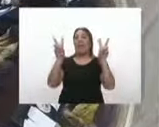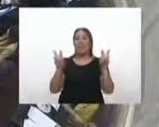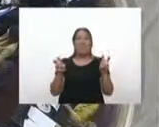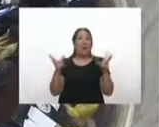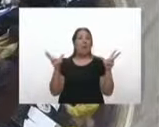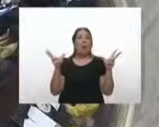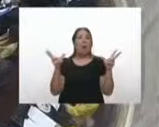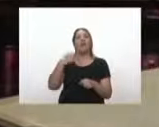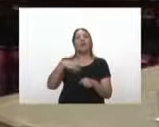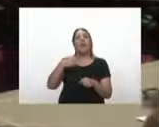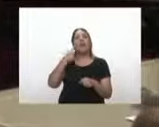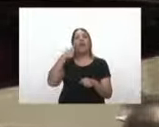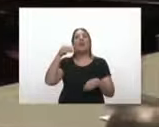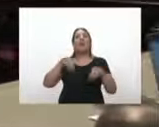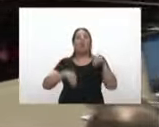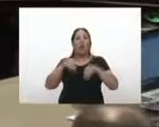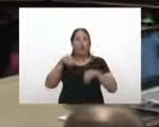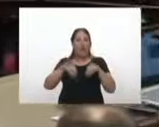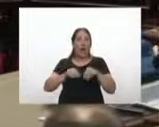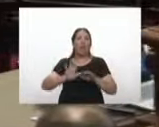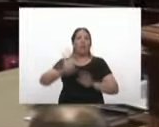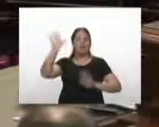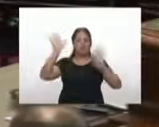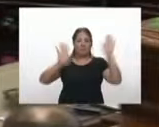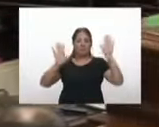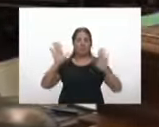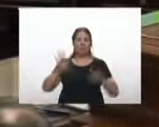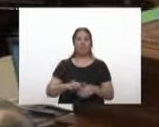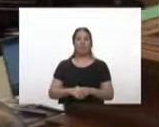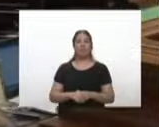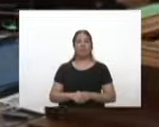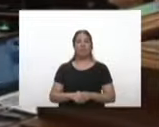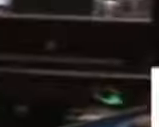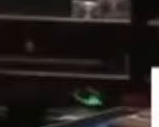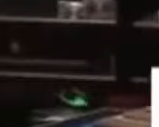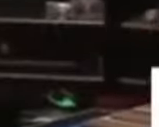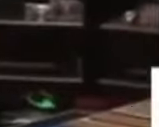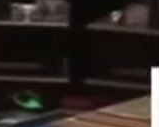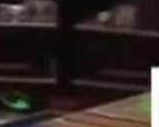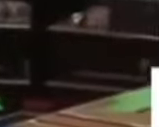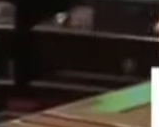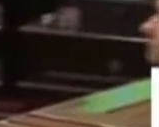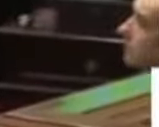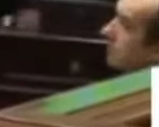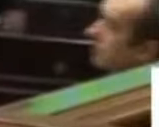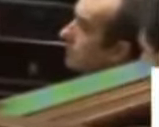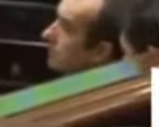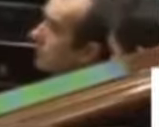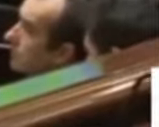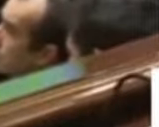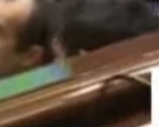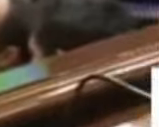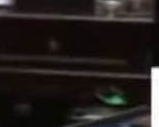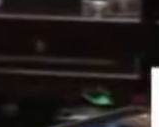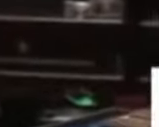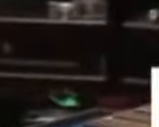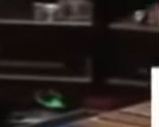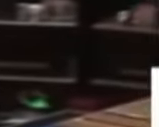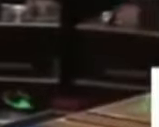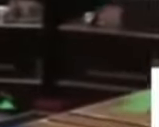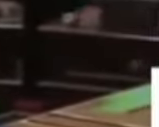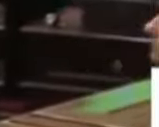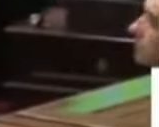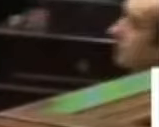dijeron es, ¿capturaste? ¿Hiciste capturas? Digo, capturas de todas las personas. Para que sean válidas por pruebas, deberían ser capturas y deberían